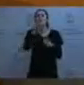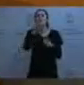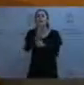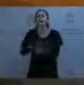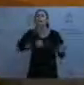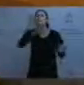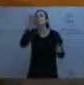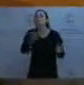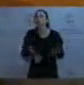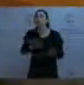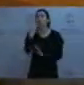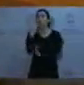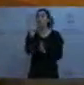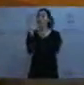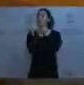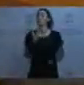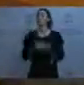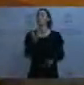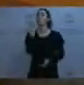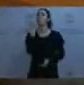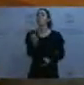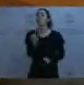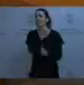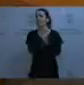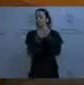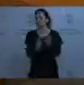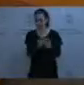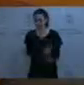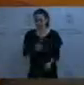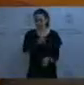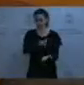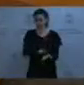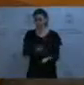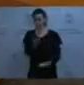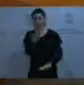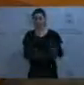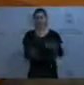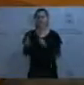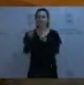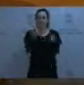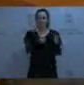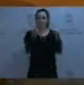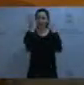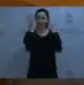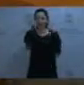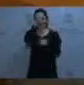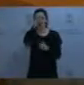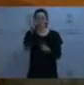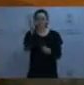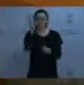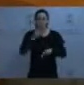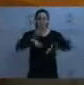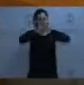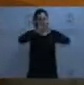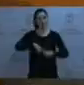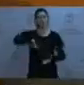puede ser positiva? Puede. Hecha la evaluación individualizada de los alumnos y analizada por el